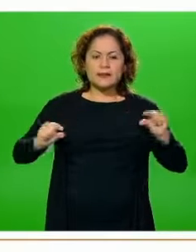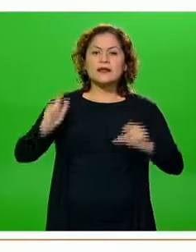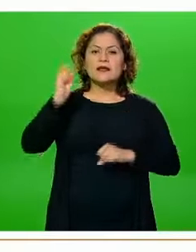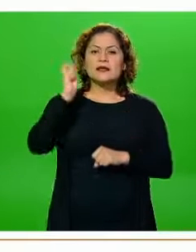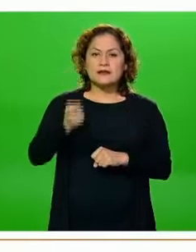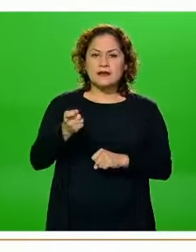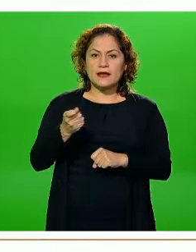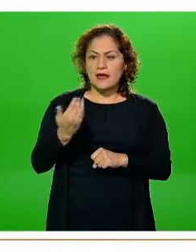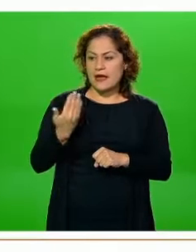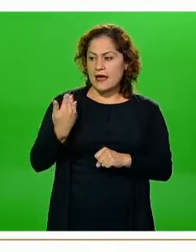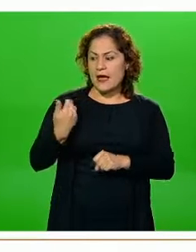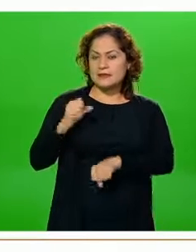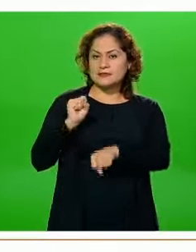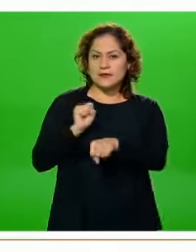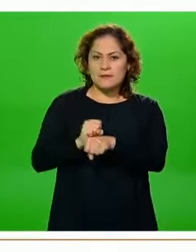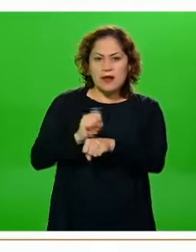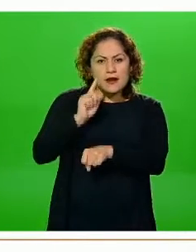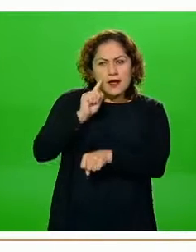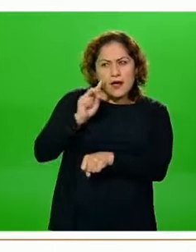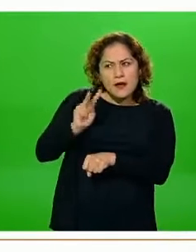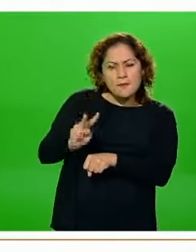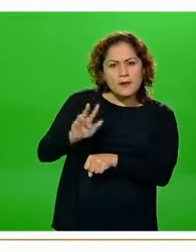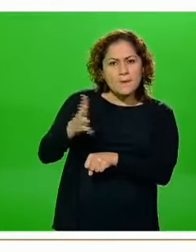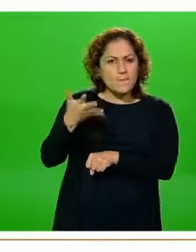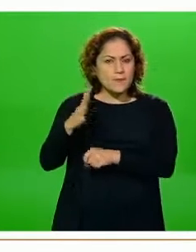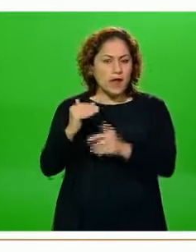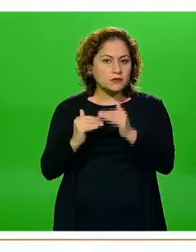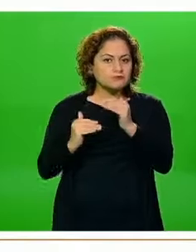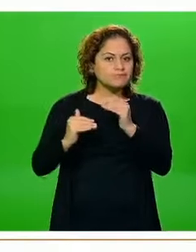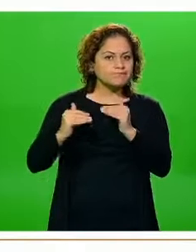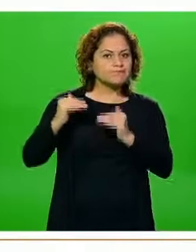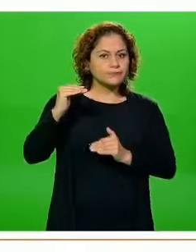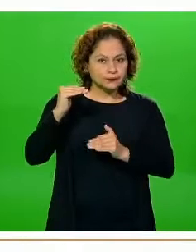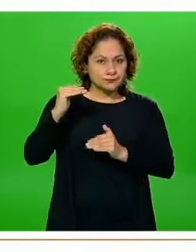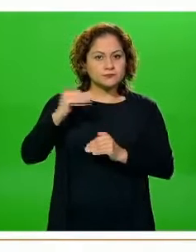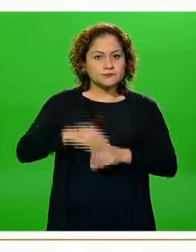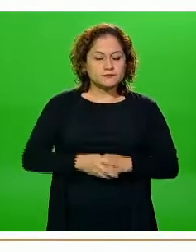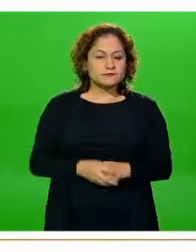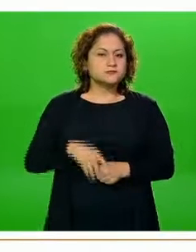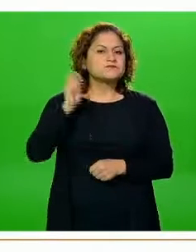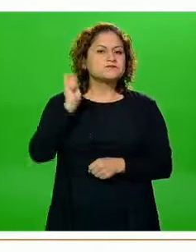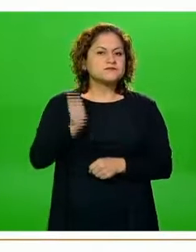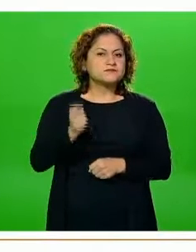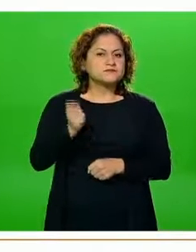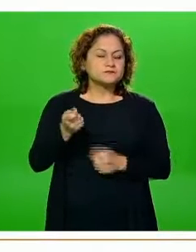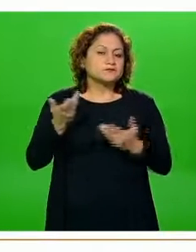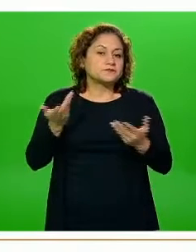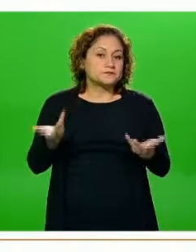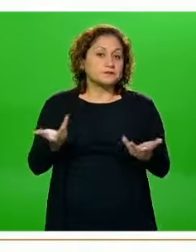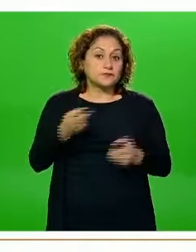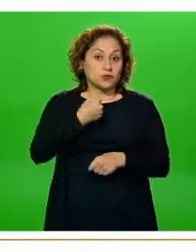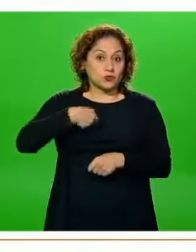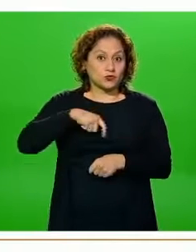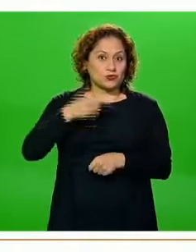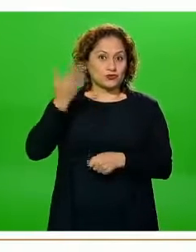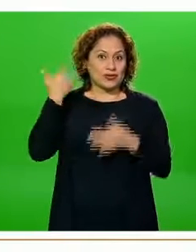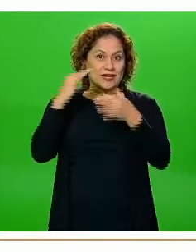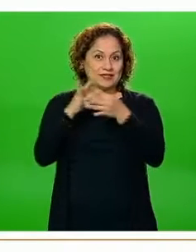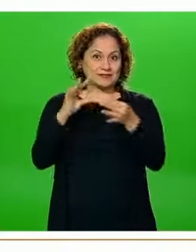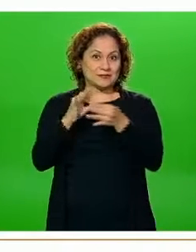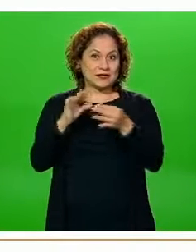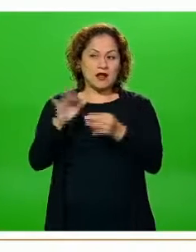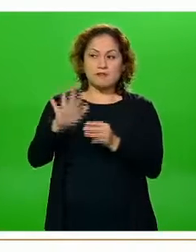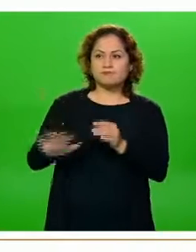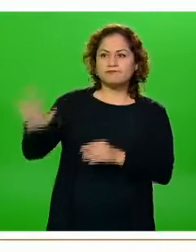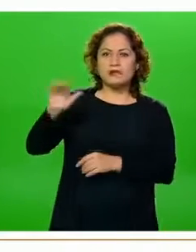semanas se ve un incremento, se ve una curva hacia arriba, y esto pues es como lo comentamos principalmente por Asia.